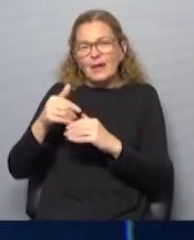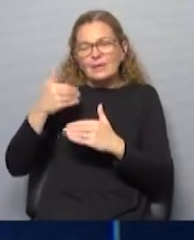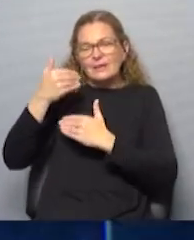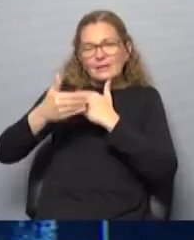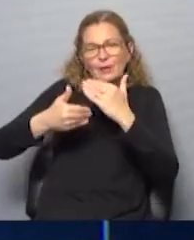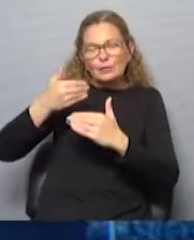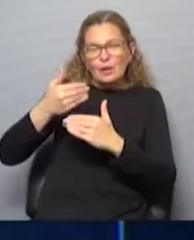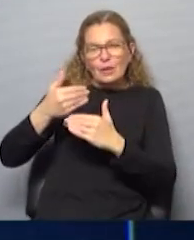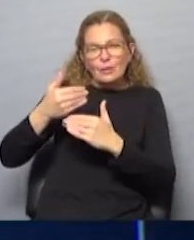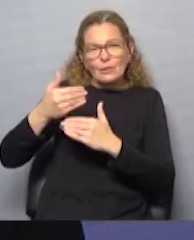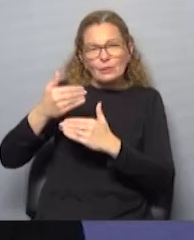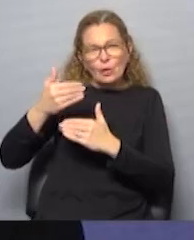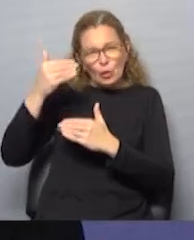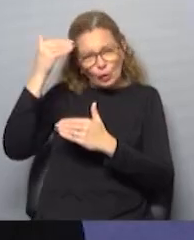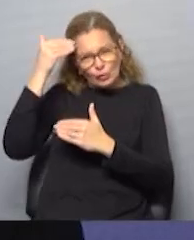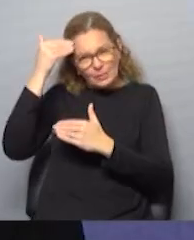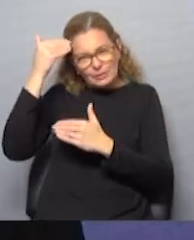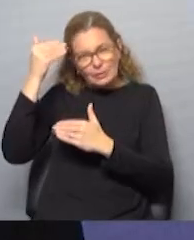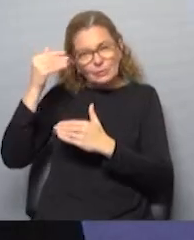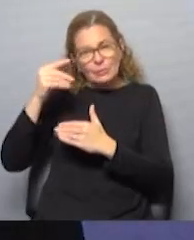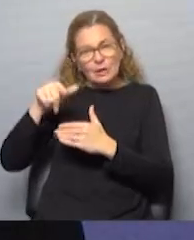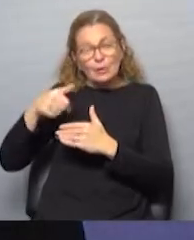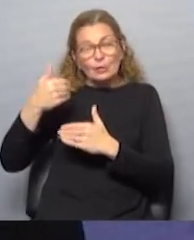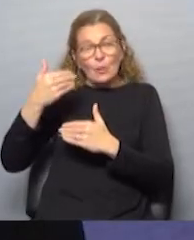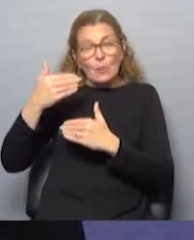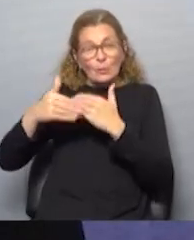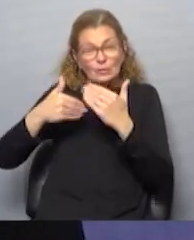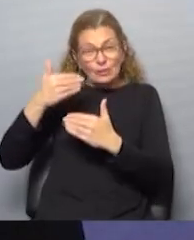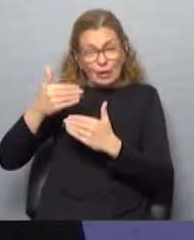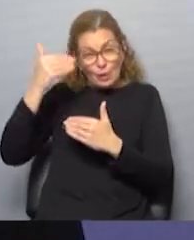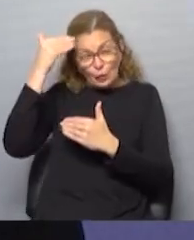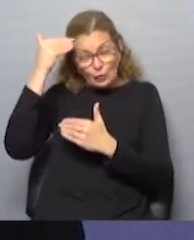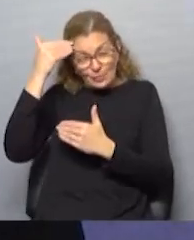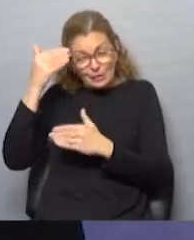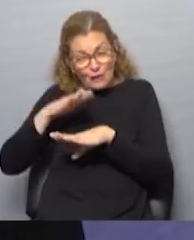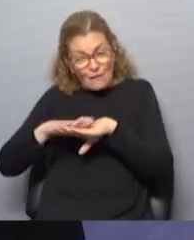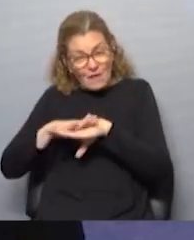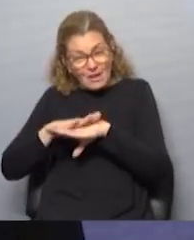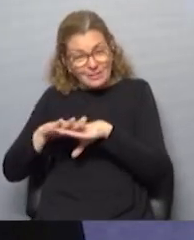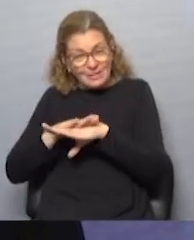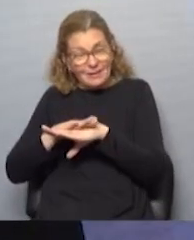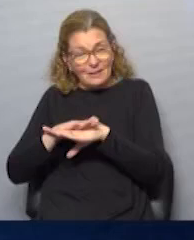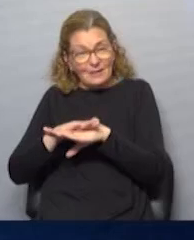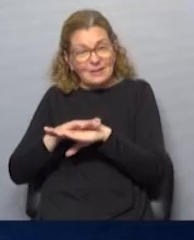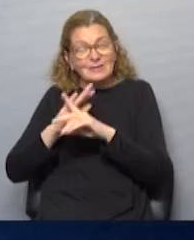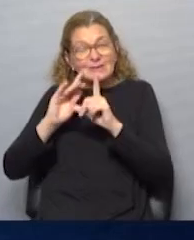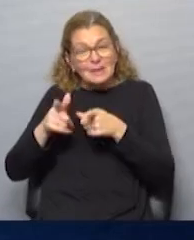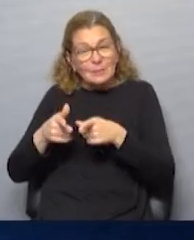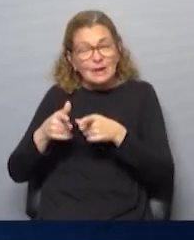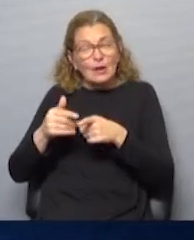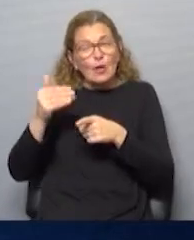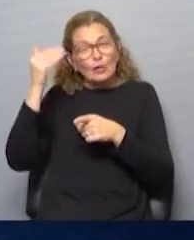en base a conocimiento y no hay ningún modelo de desarrollo capitalista que no se ha desarrollado en base a la al uso intensivo del